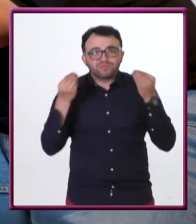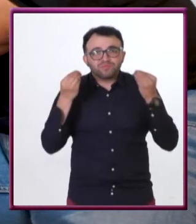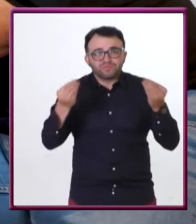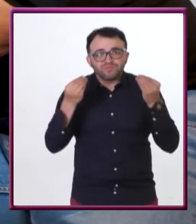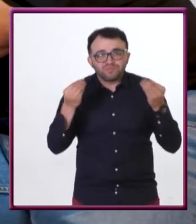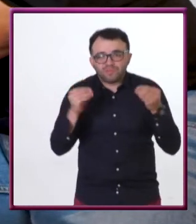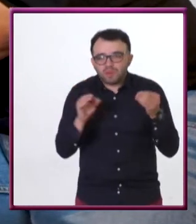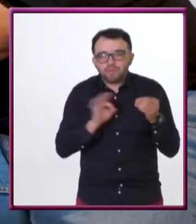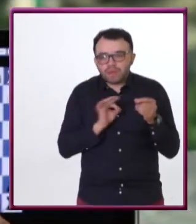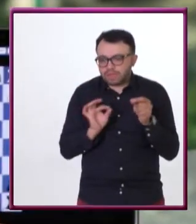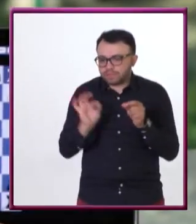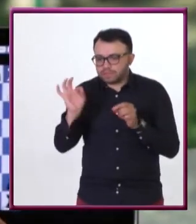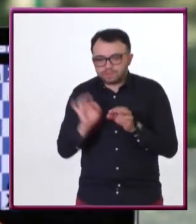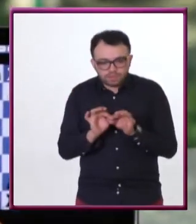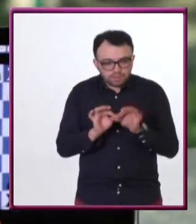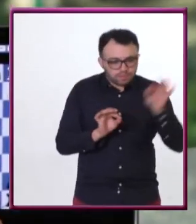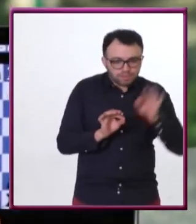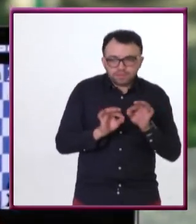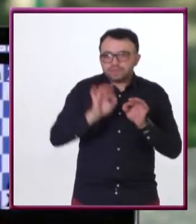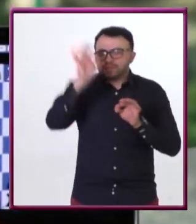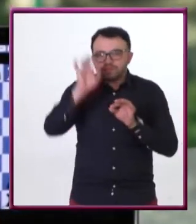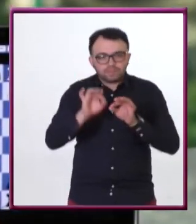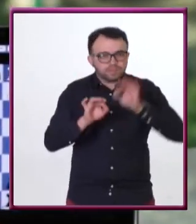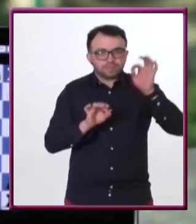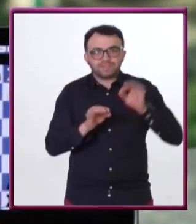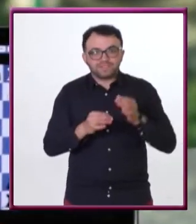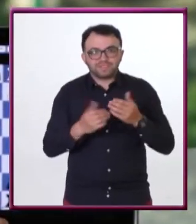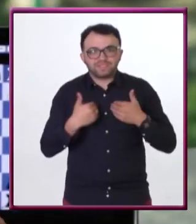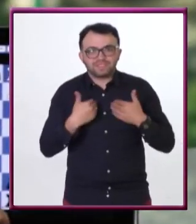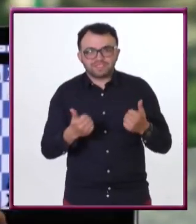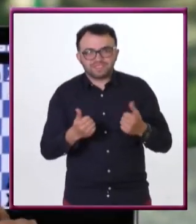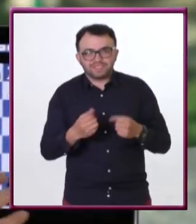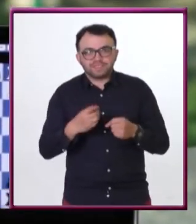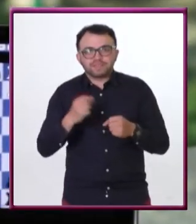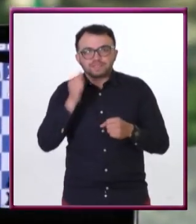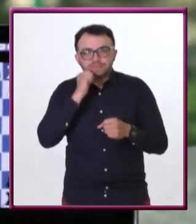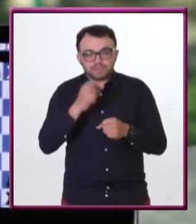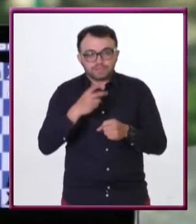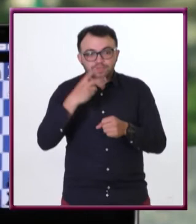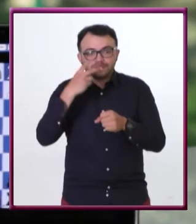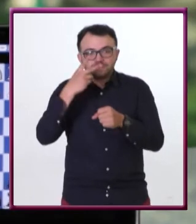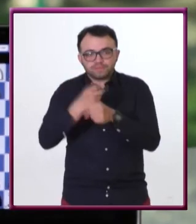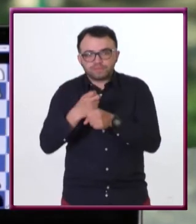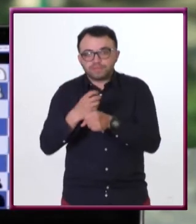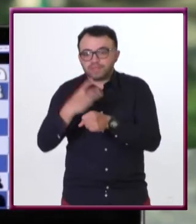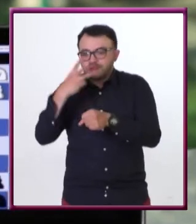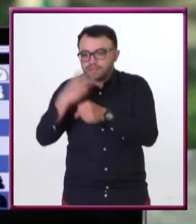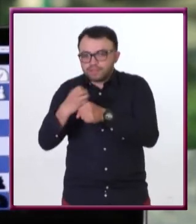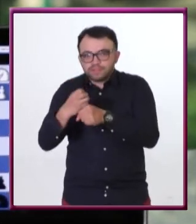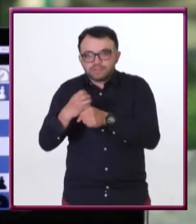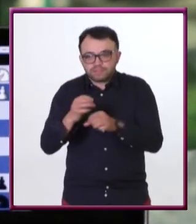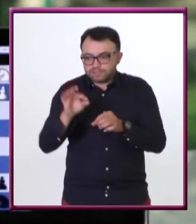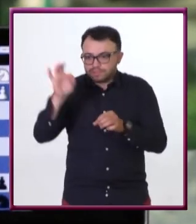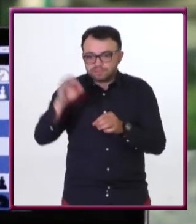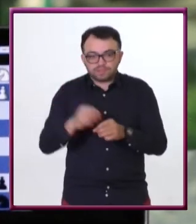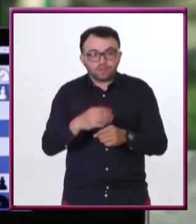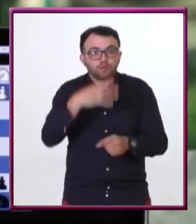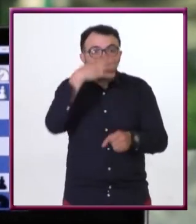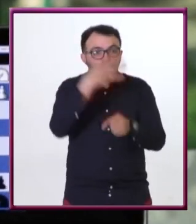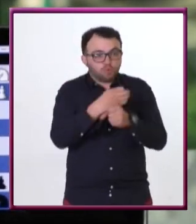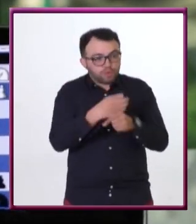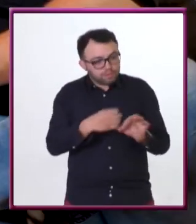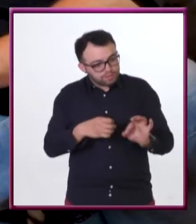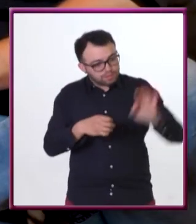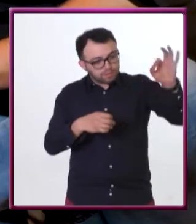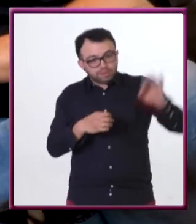197,742. ¡Wow! Y cuando se hace el tercer movimiento de piezas, las posibilidades de juego crecen a 121 millones de